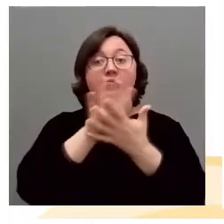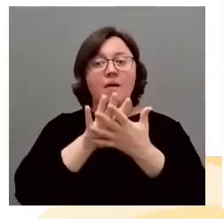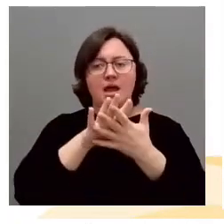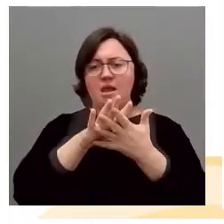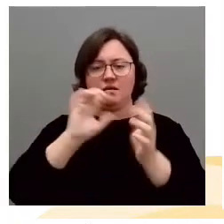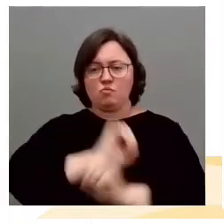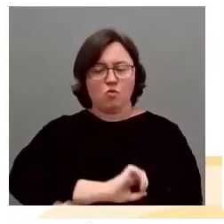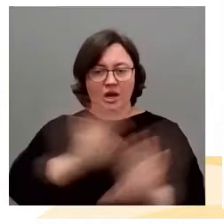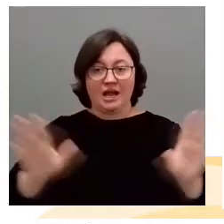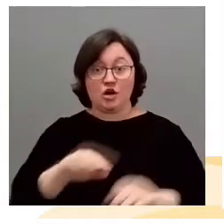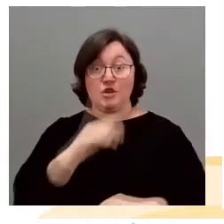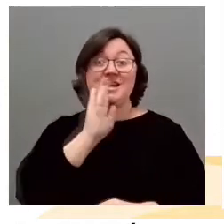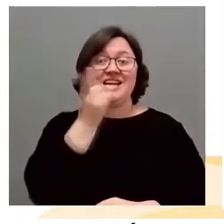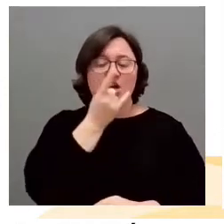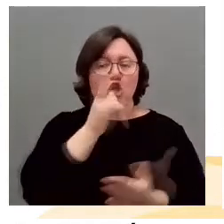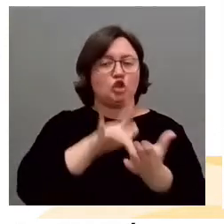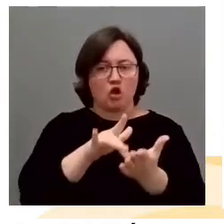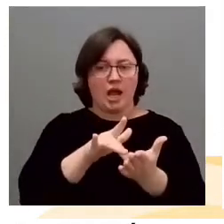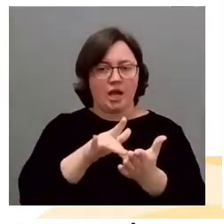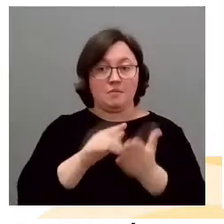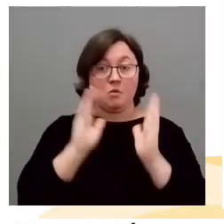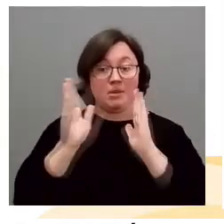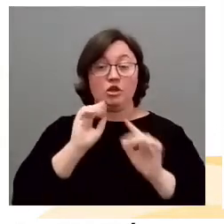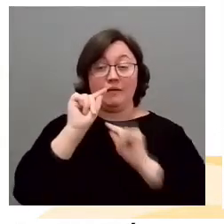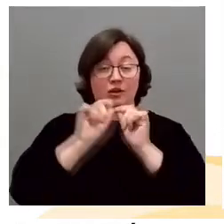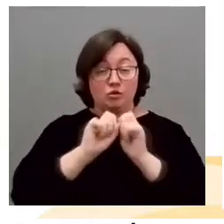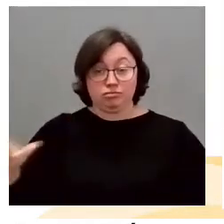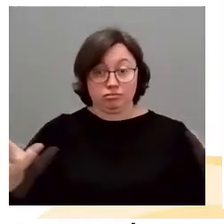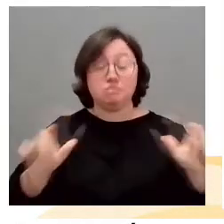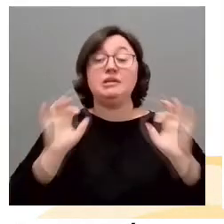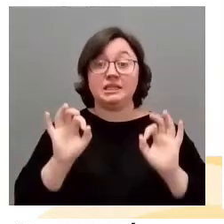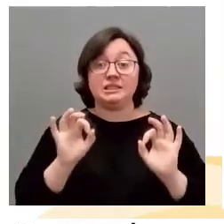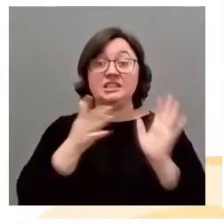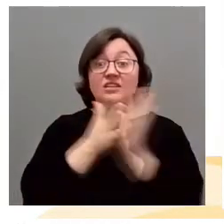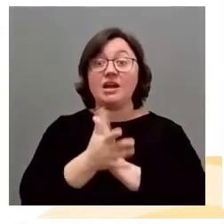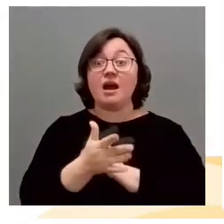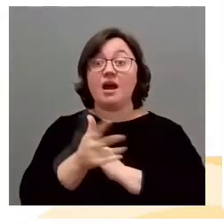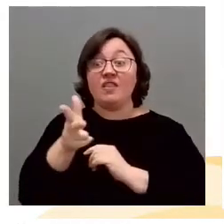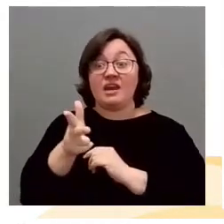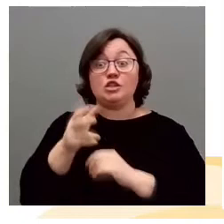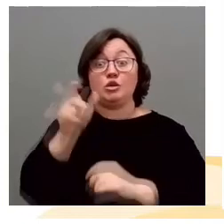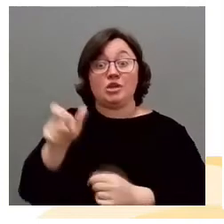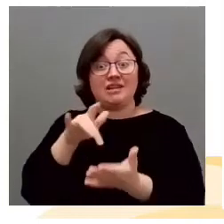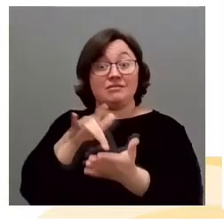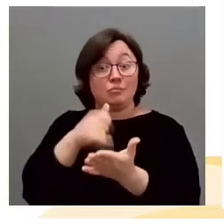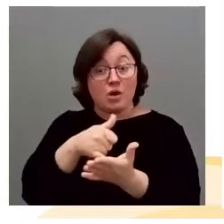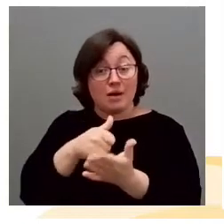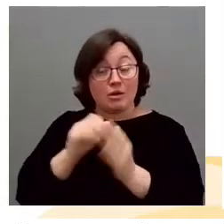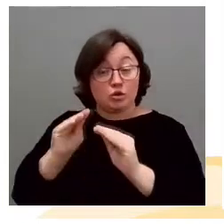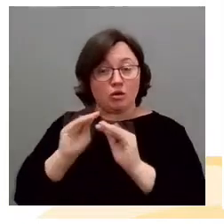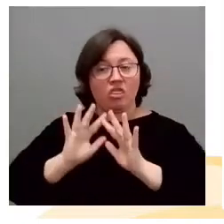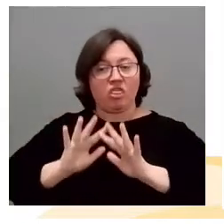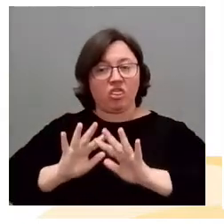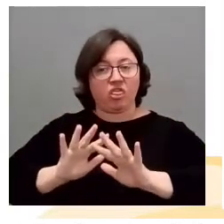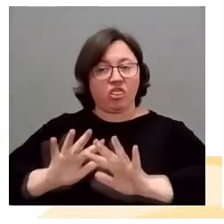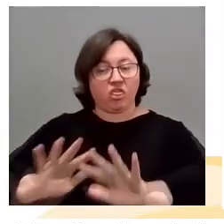clara del gran error en el que se ha caído en esta pandemia, es decir, del olvido hacia los más vulnerables. Cuando